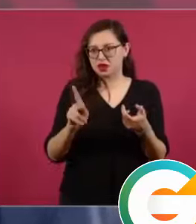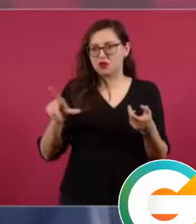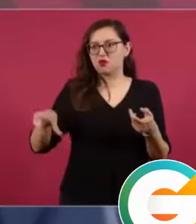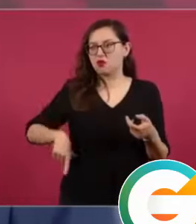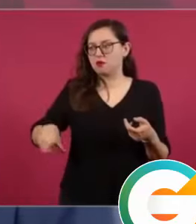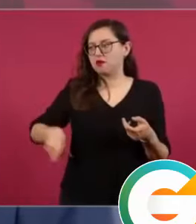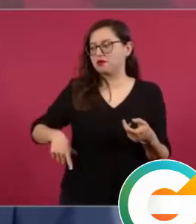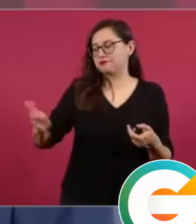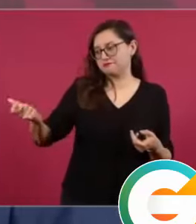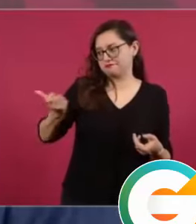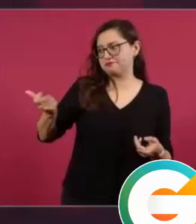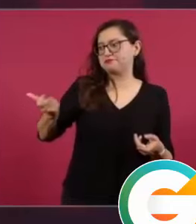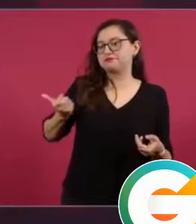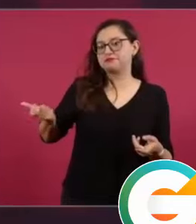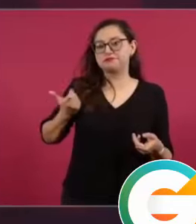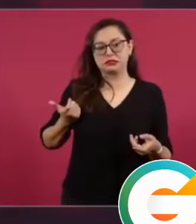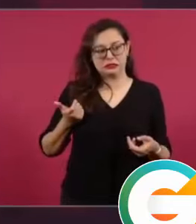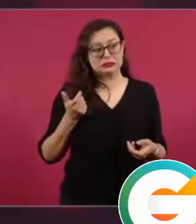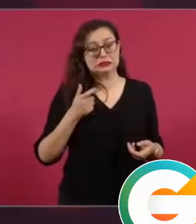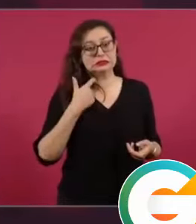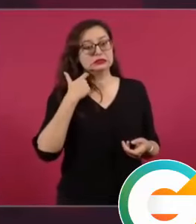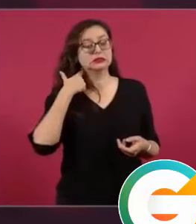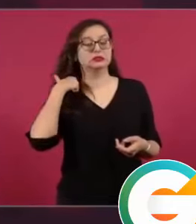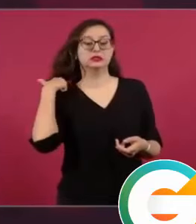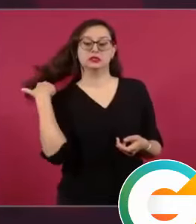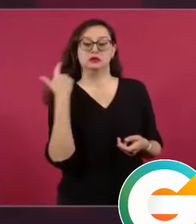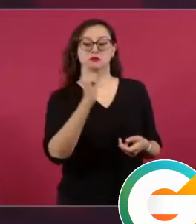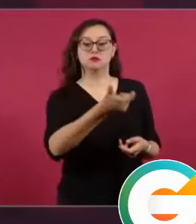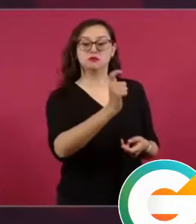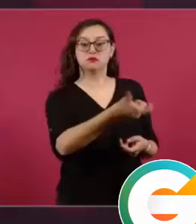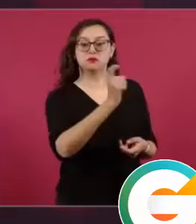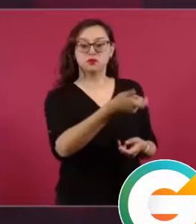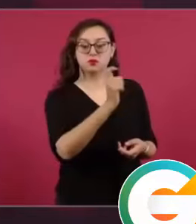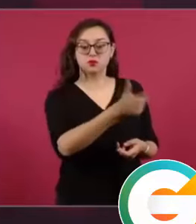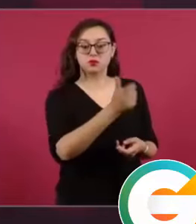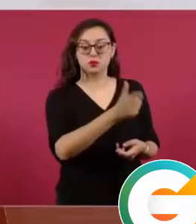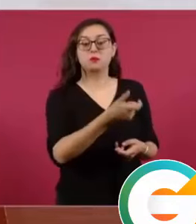y que les mantuviese contratos.